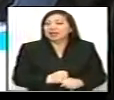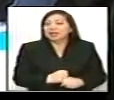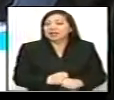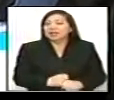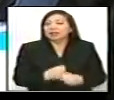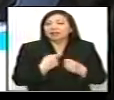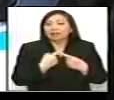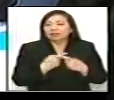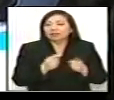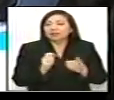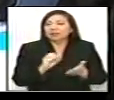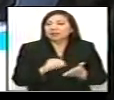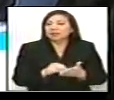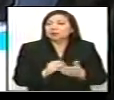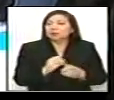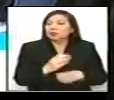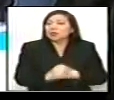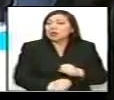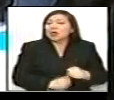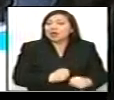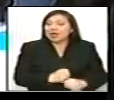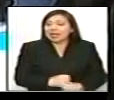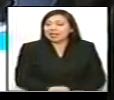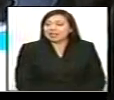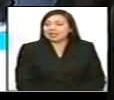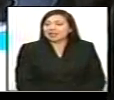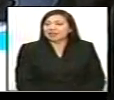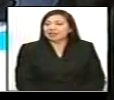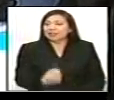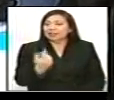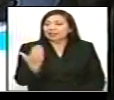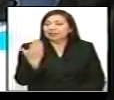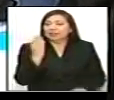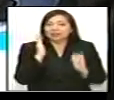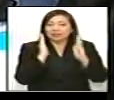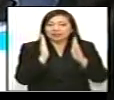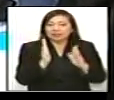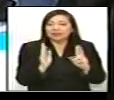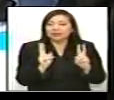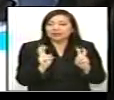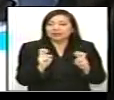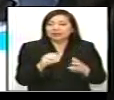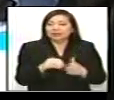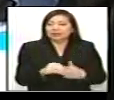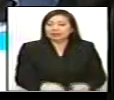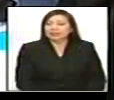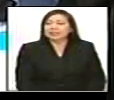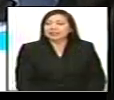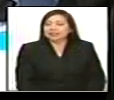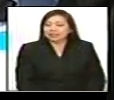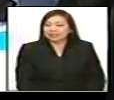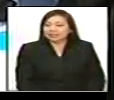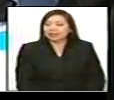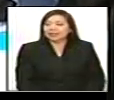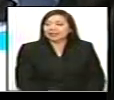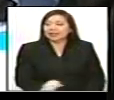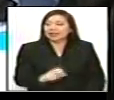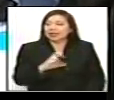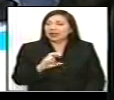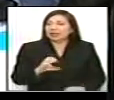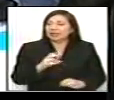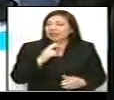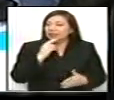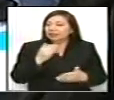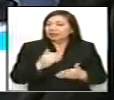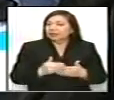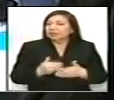normas de formalización datan de muchísimos años, generalmente se han centrado en el tema de concesiones mineras. Y si hacemos un